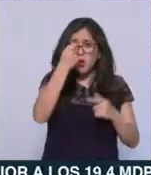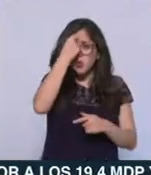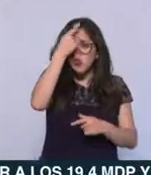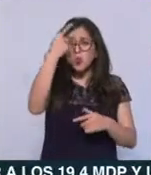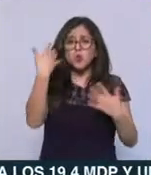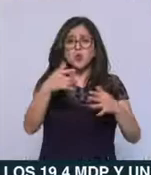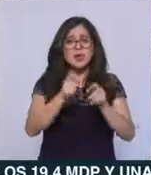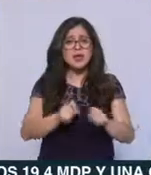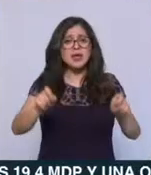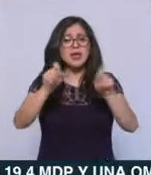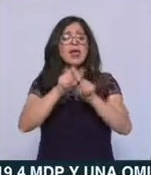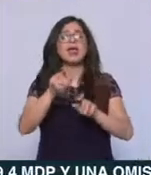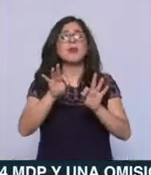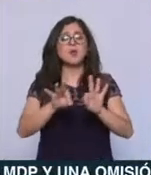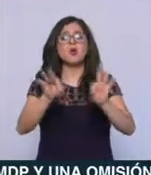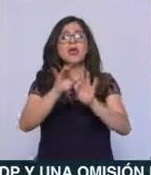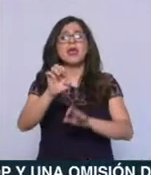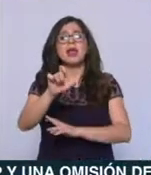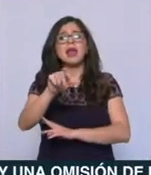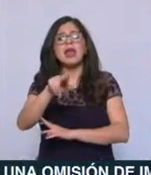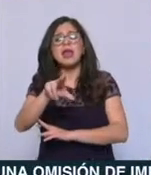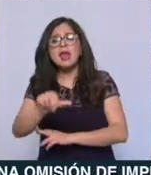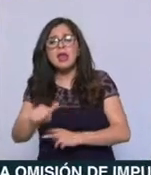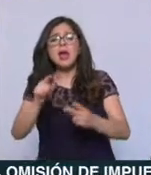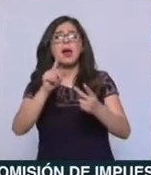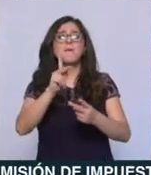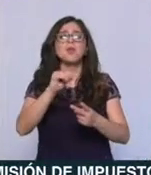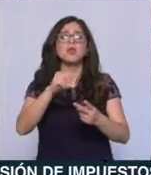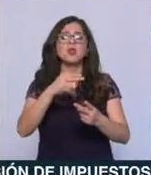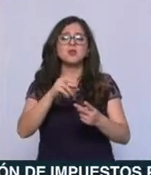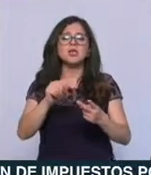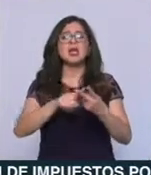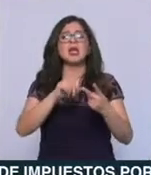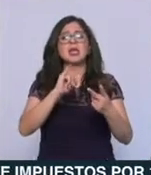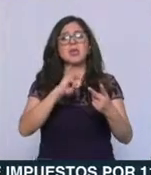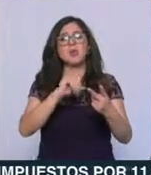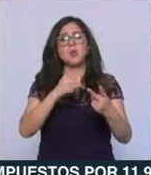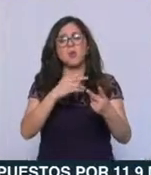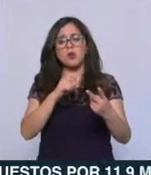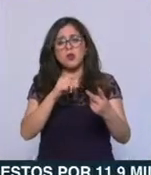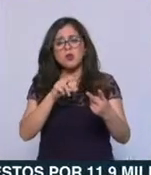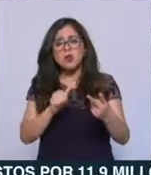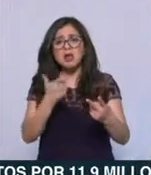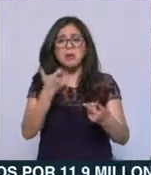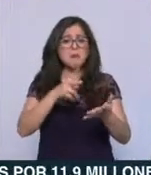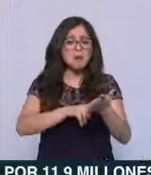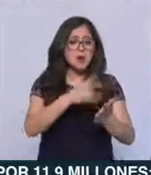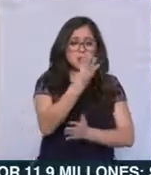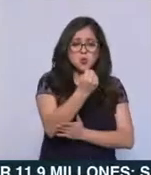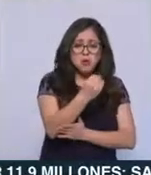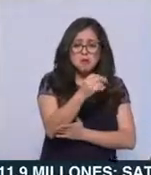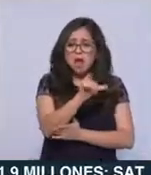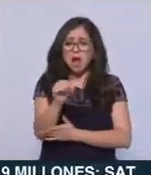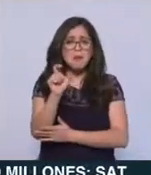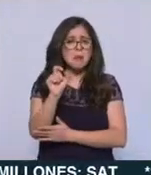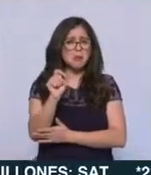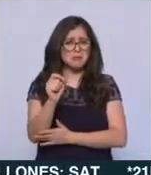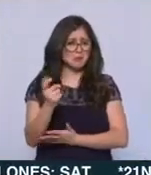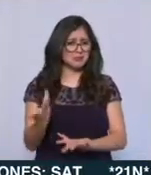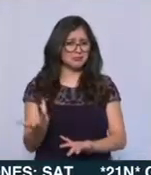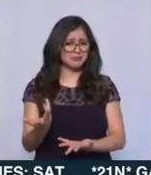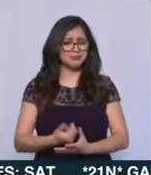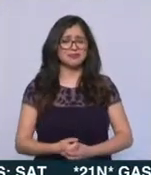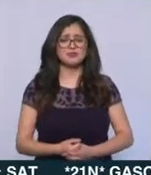como Poniatowska, Ibargüengoitia, que pueden venir y comprarlos de 9 a alrededor de 20 pesos.